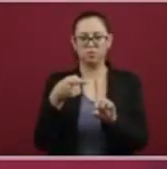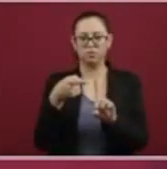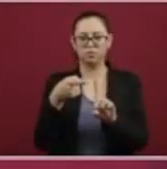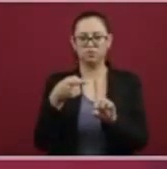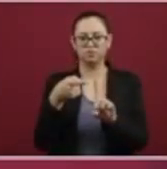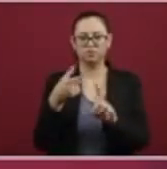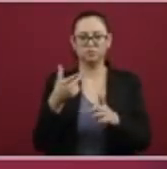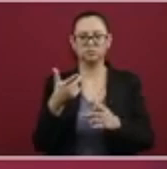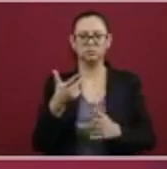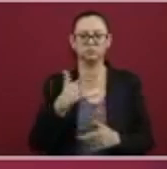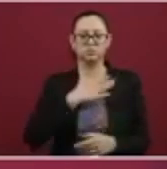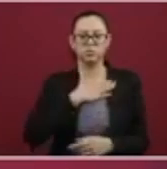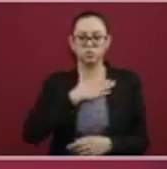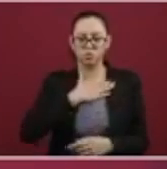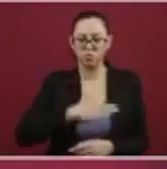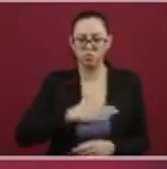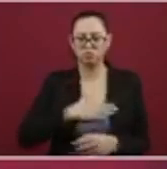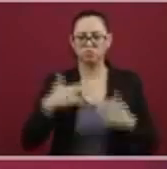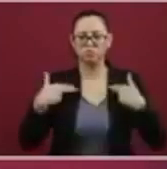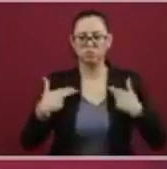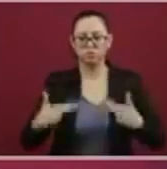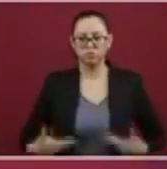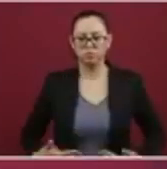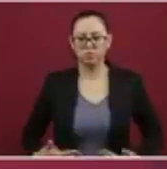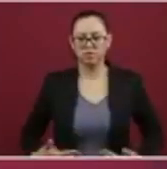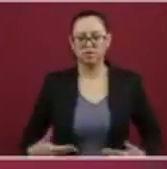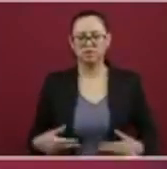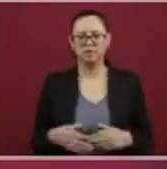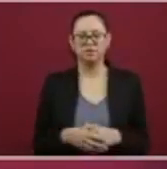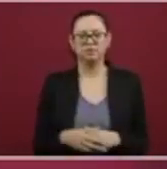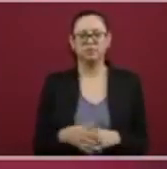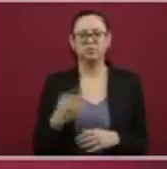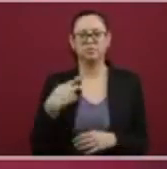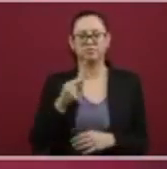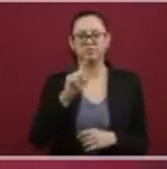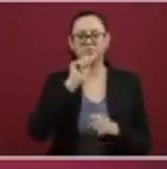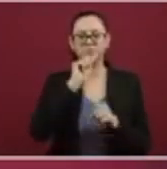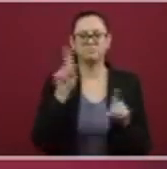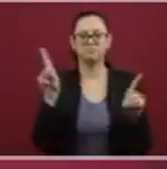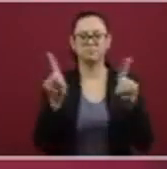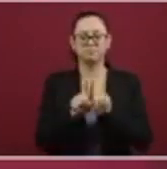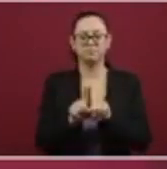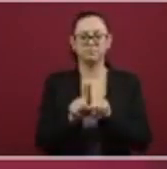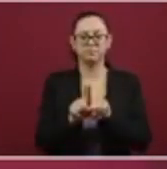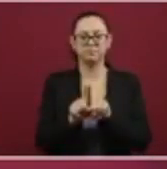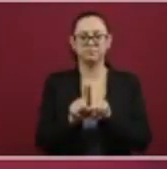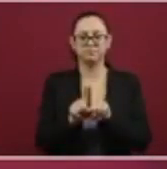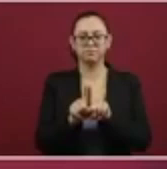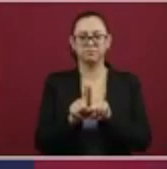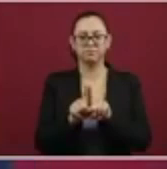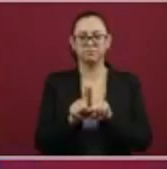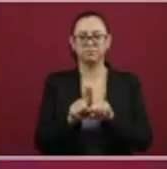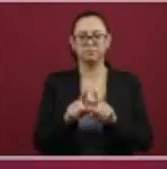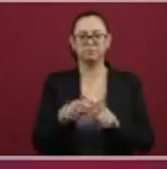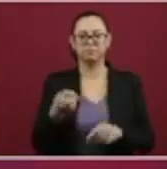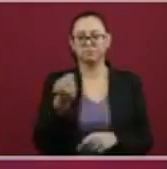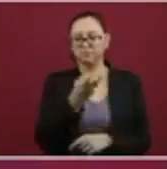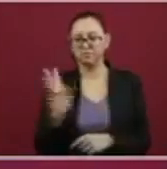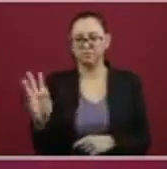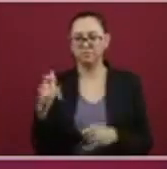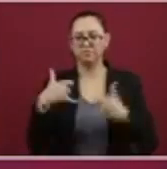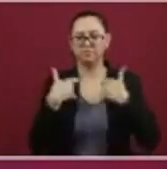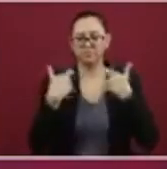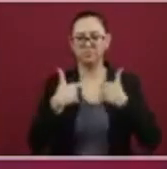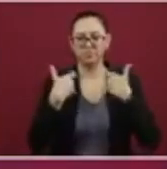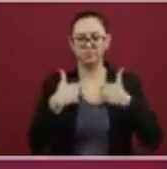la justicia, el humanismo, pero también el que los jóvenes